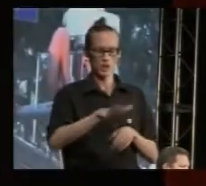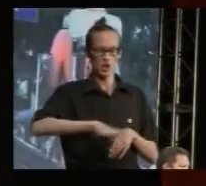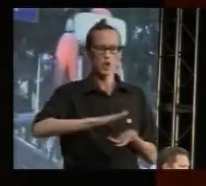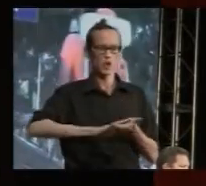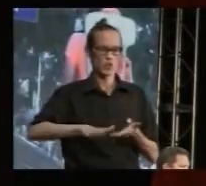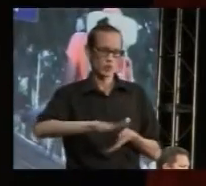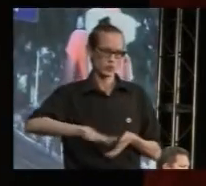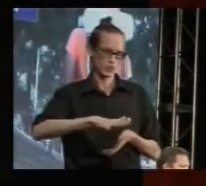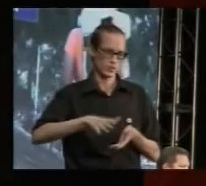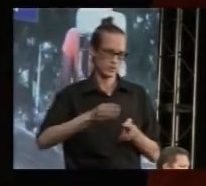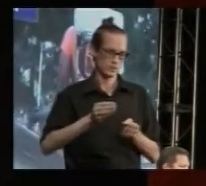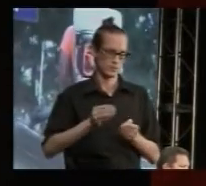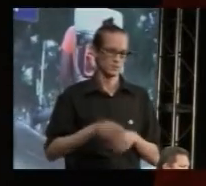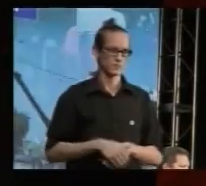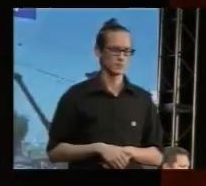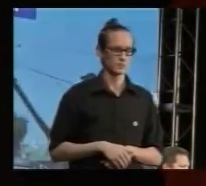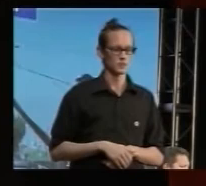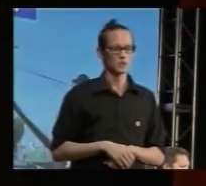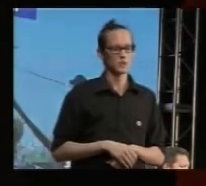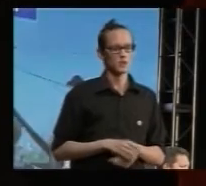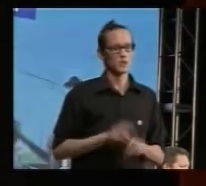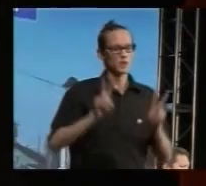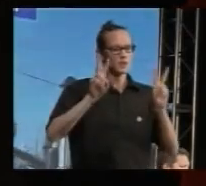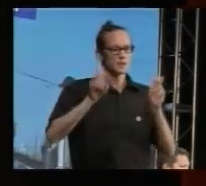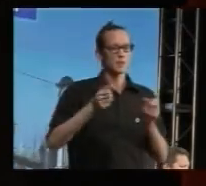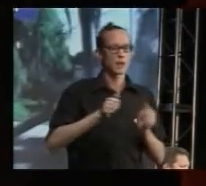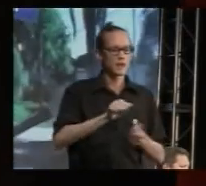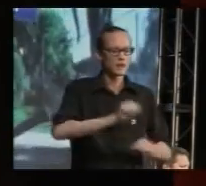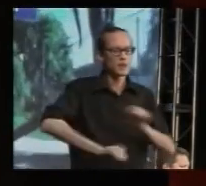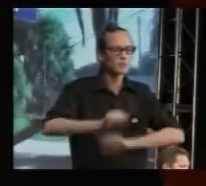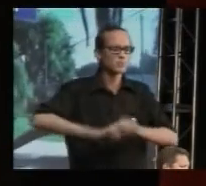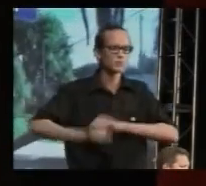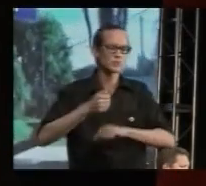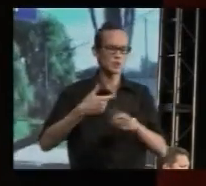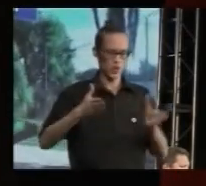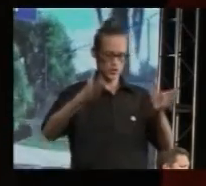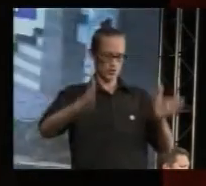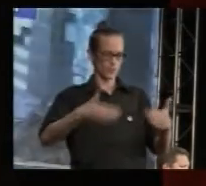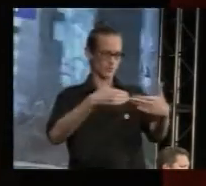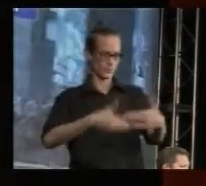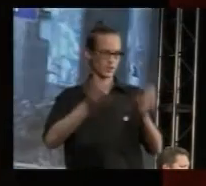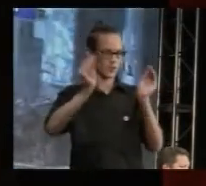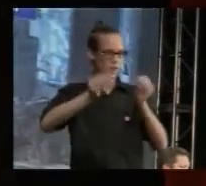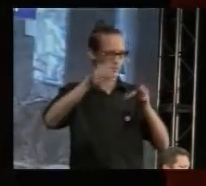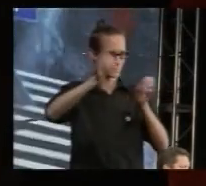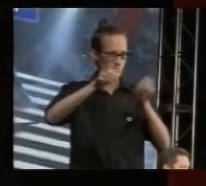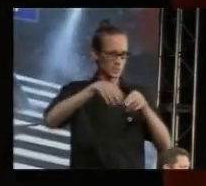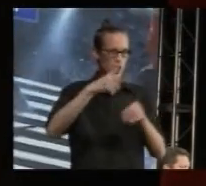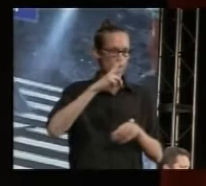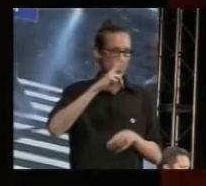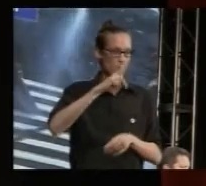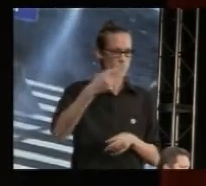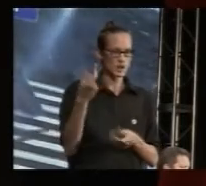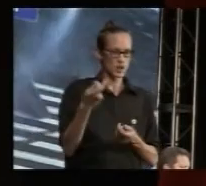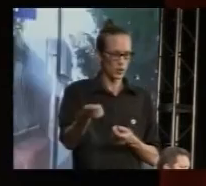materia de limpieza, hemos cubierto toda la ciudad de contenedores. Durante el año pasado adquirimos 2.000, lo que nos permitió llegar a todos